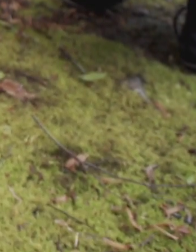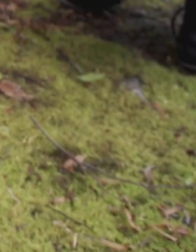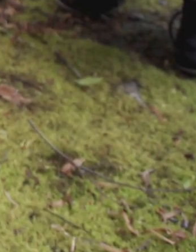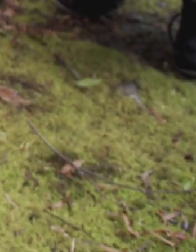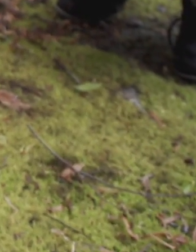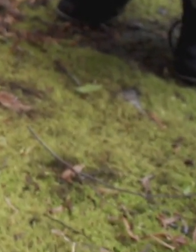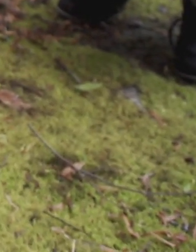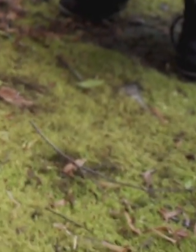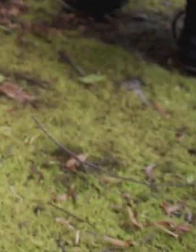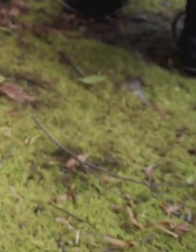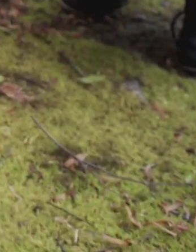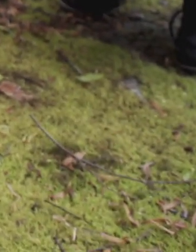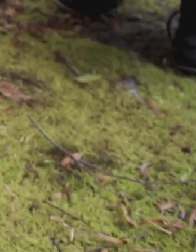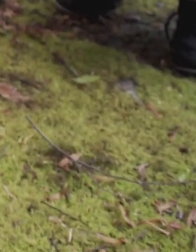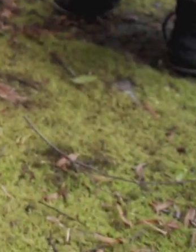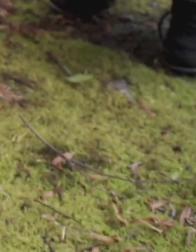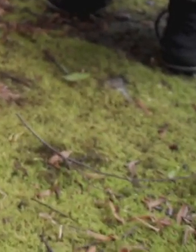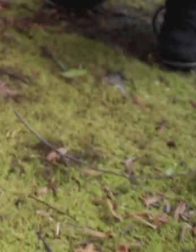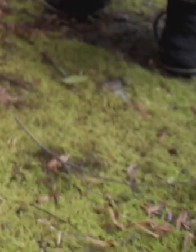Excelente, muy bien.